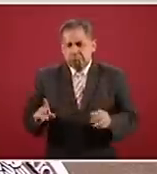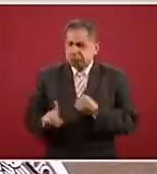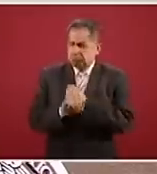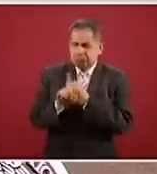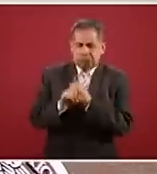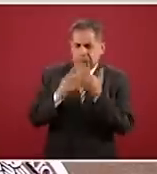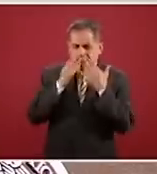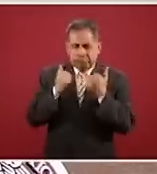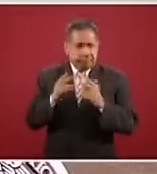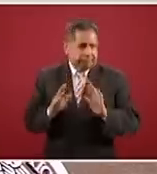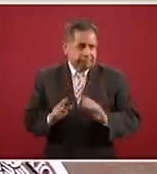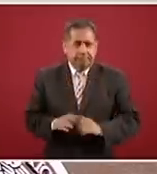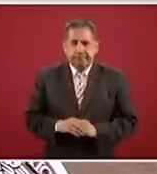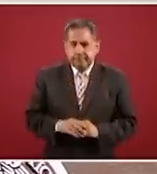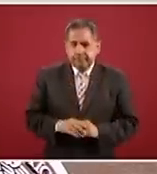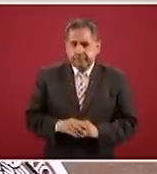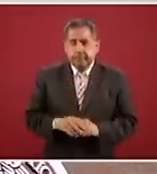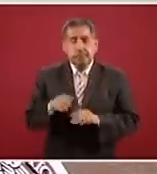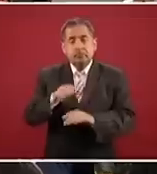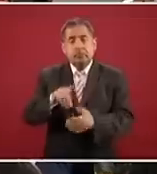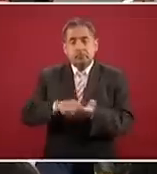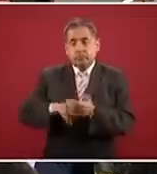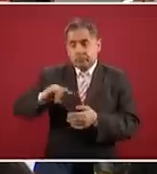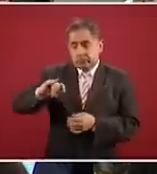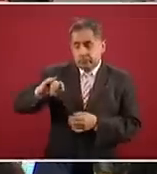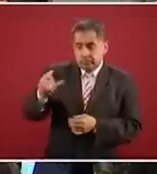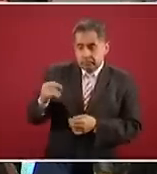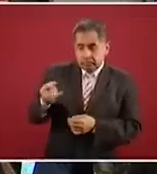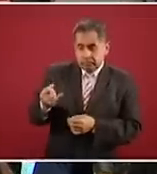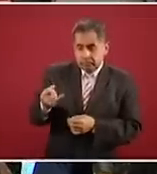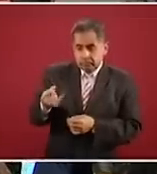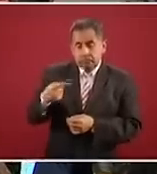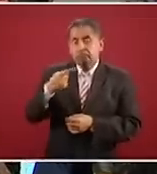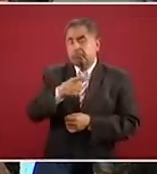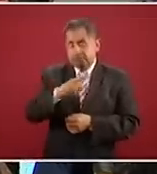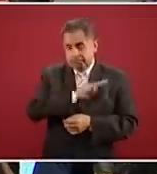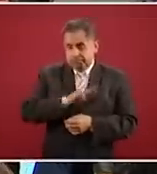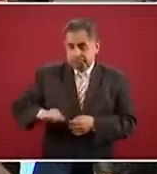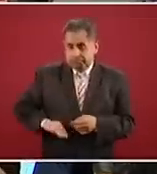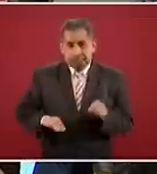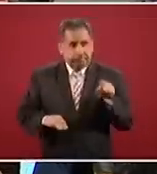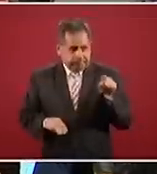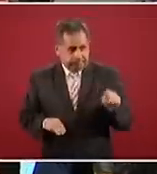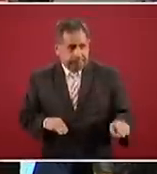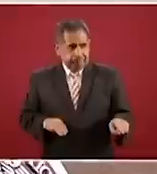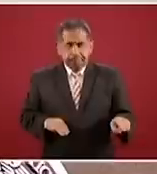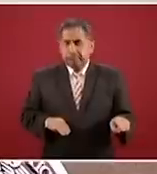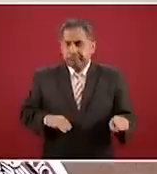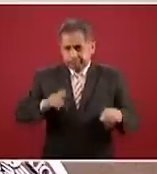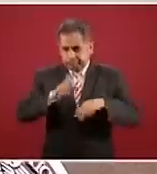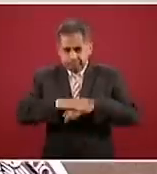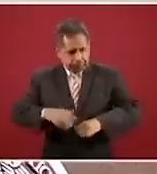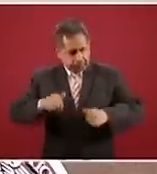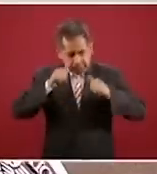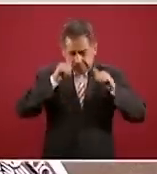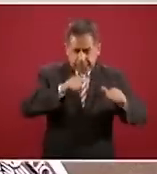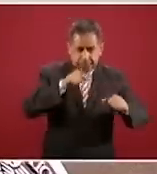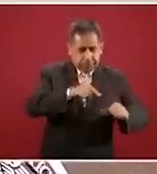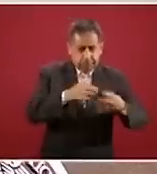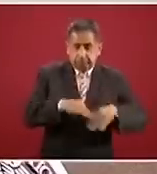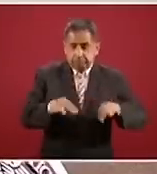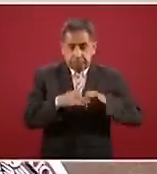pleitos. Acerca de Tijuana, es uno de los municipios que se le ha dado atención